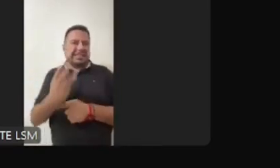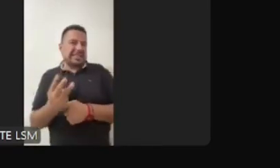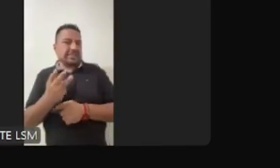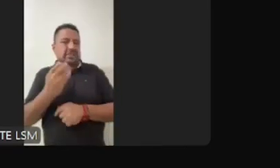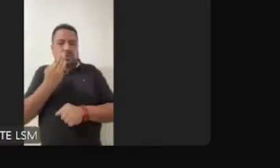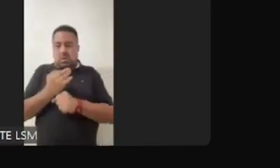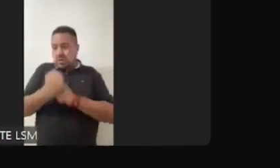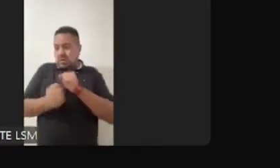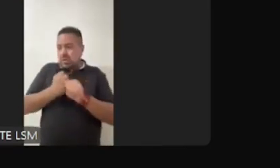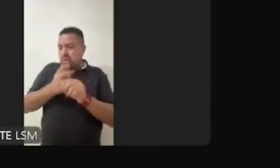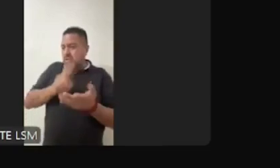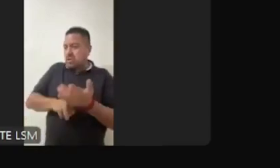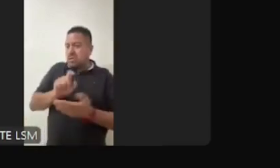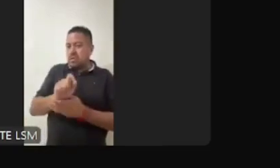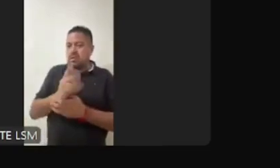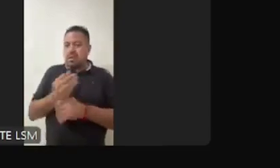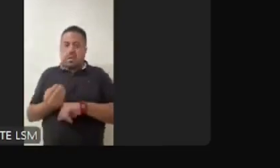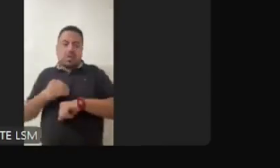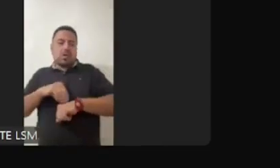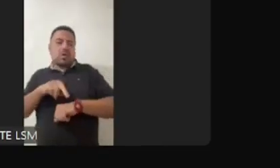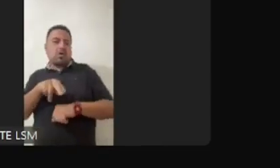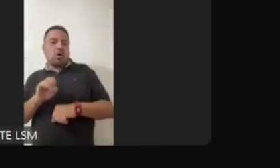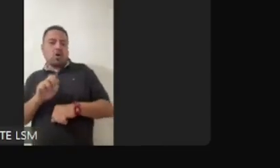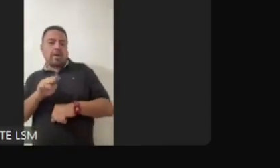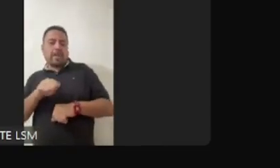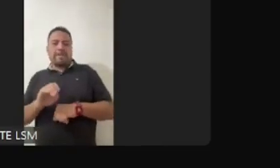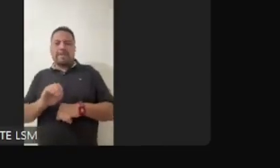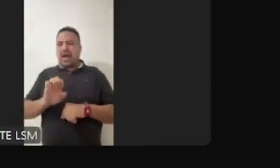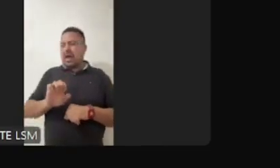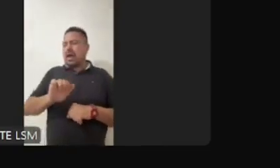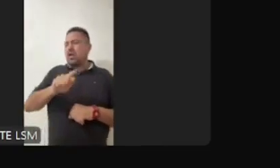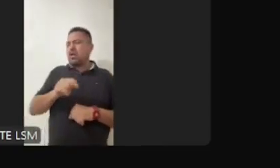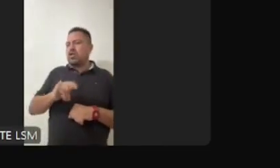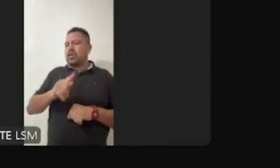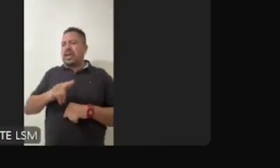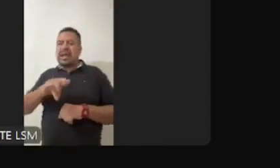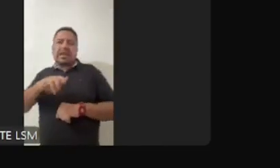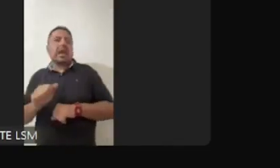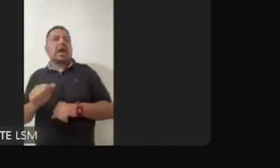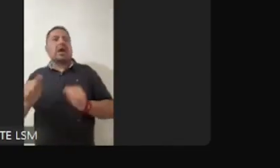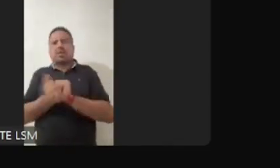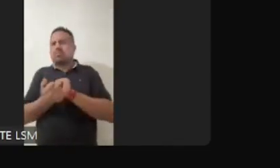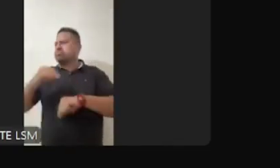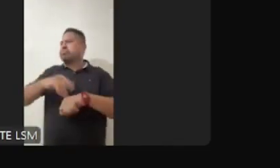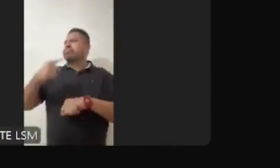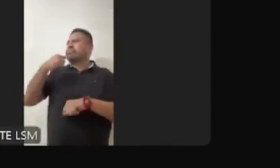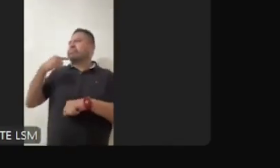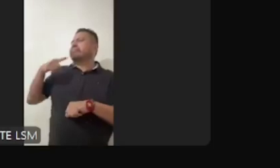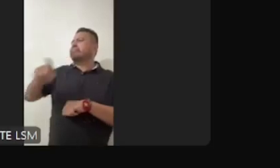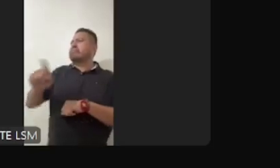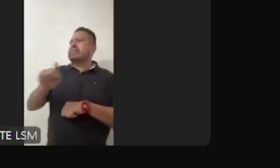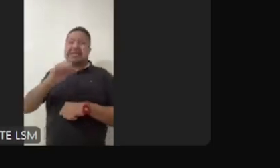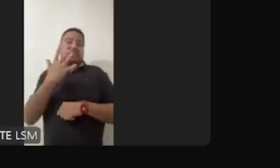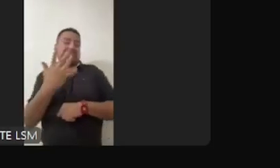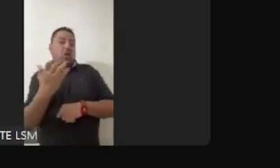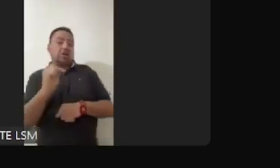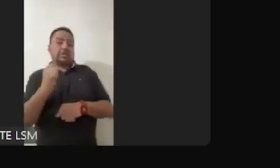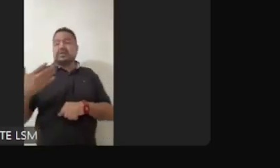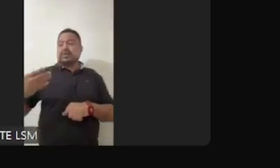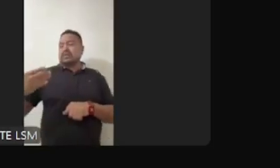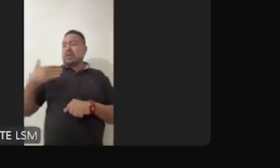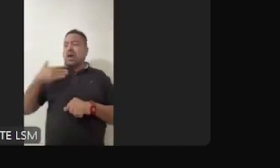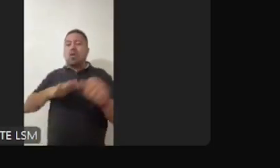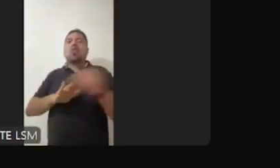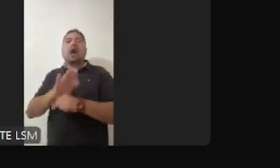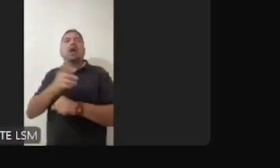año Interpuesto por Norma Otilia Hernández Martínez mediante el cual impugnó la resolución de 5 de septiembre en la cual